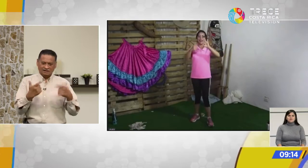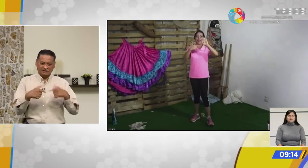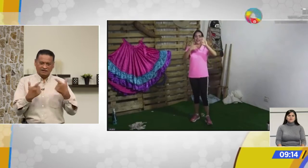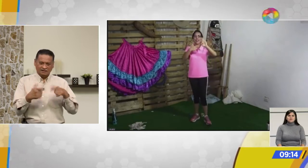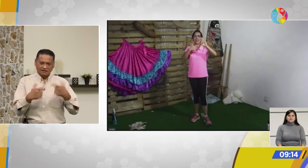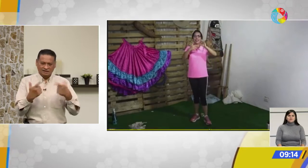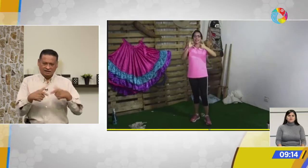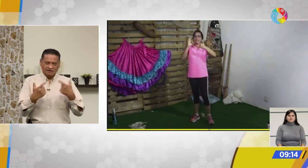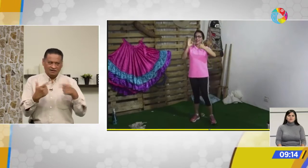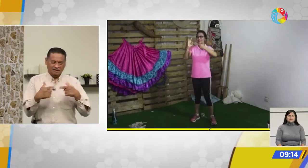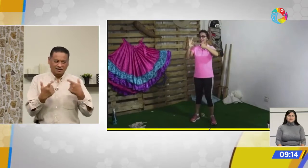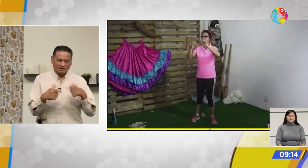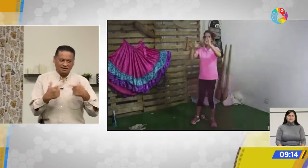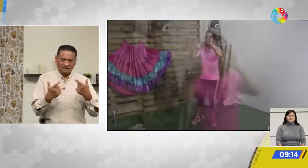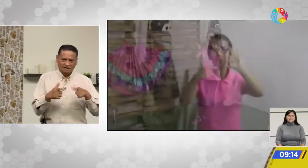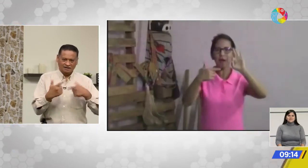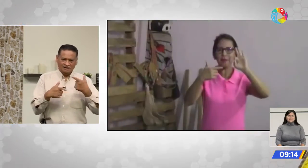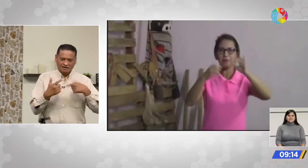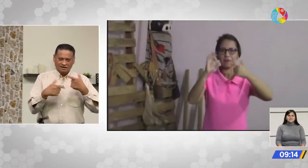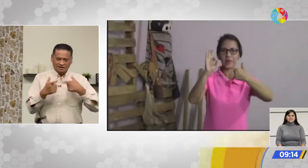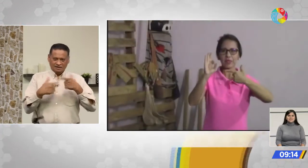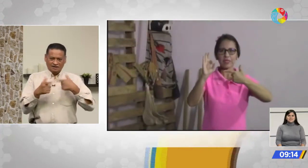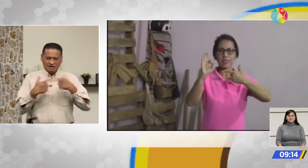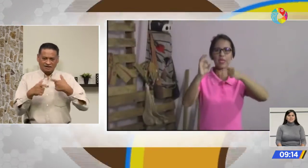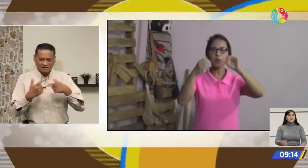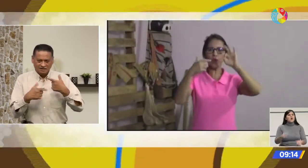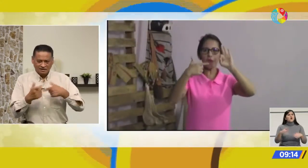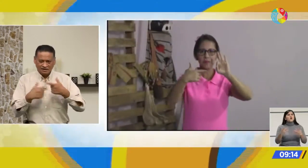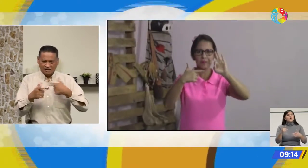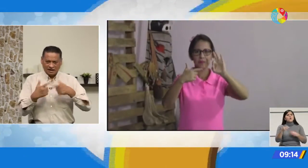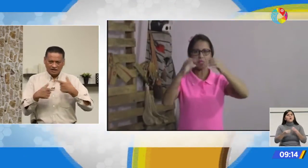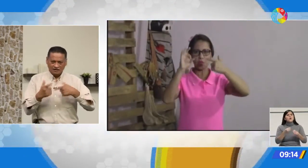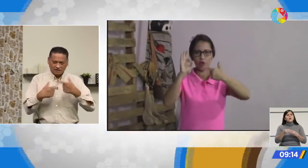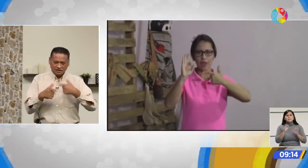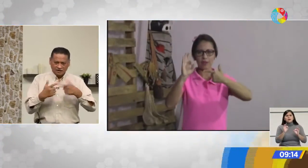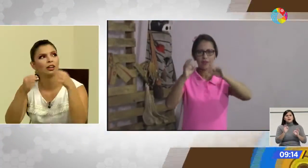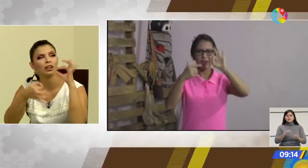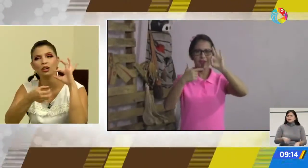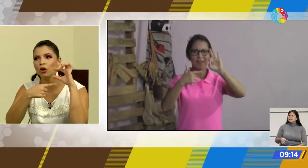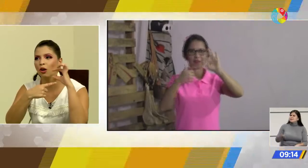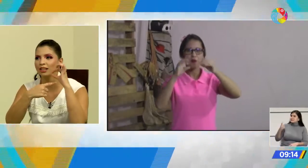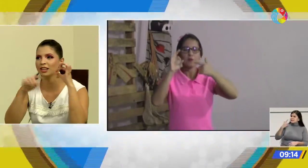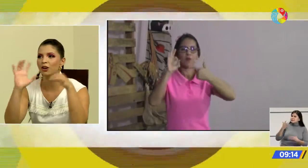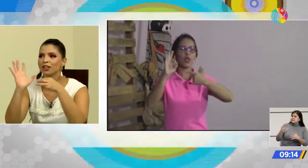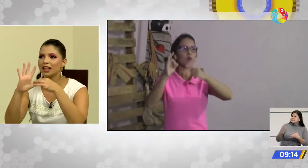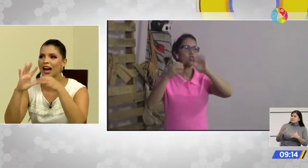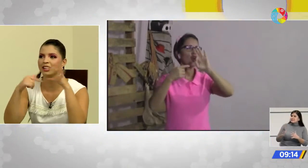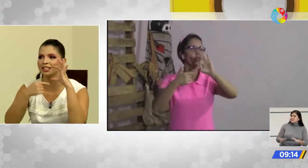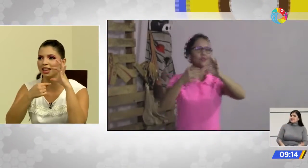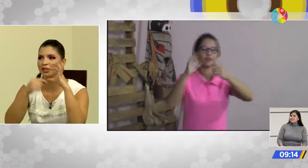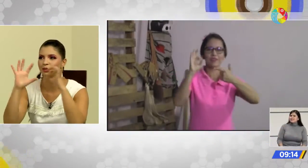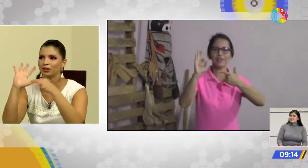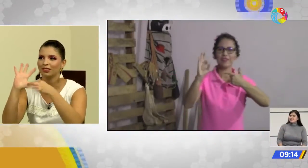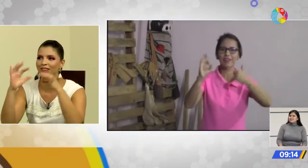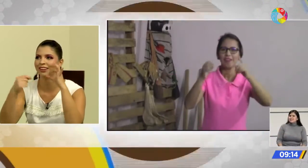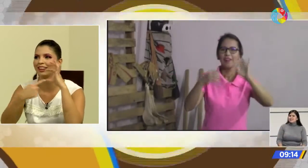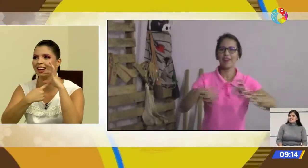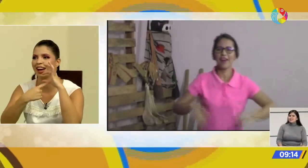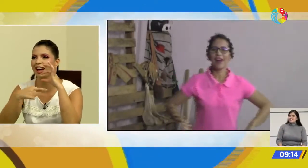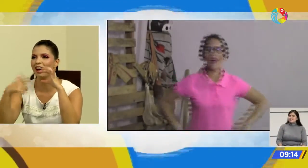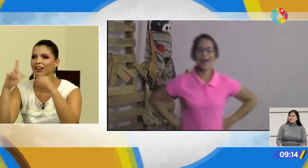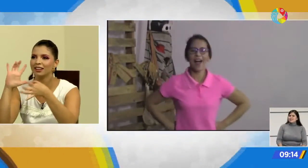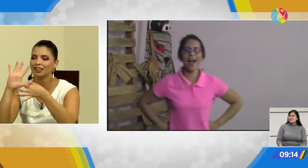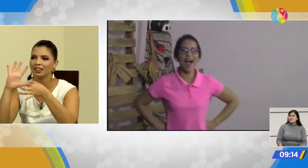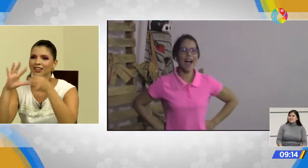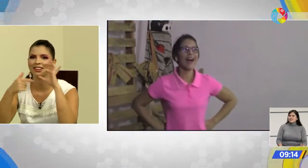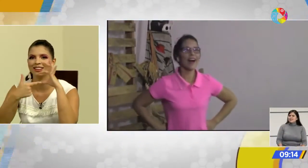¿Así? ¿Cómo les va? Círculo, pistola. Ajá. Okay. No, así no lo está. Sí. Ay, círculo.